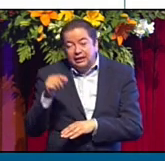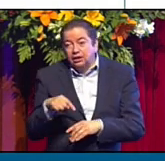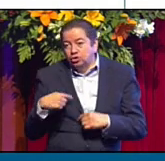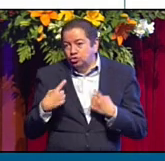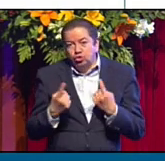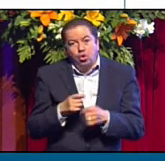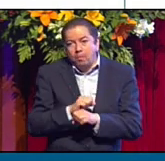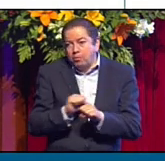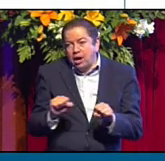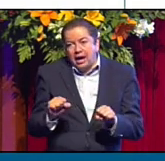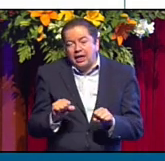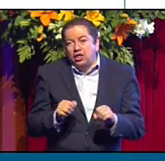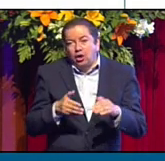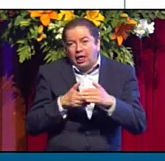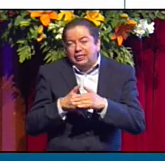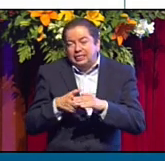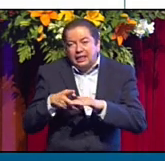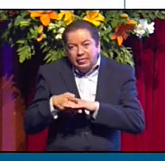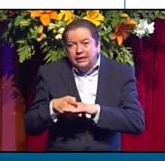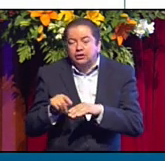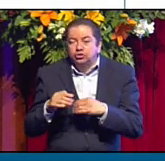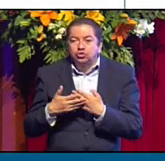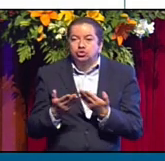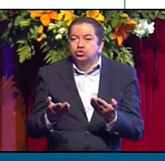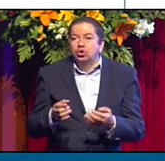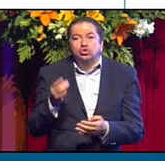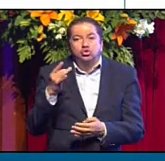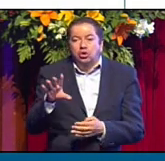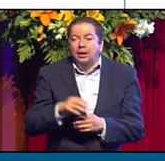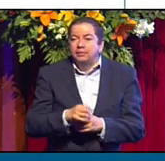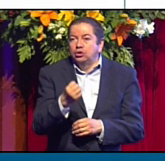detener en hablar mucho rato en educación. Solo menciono un número.